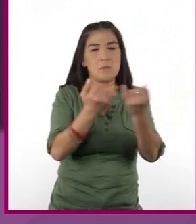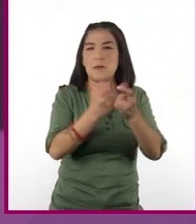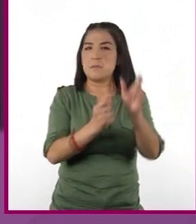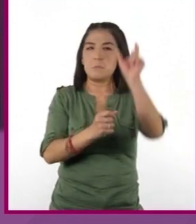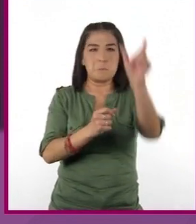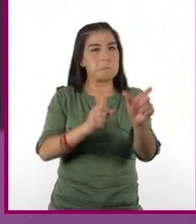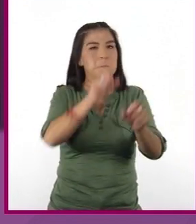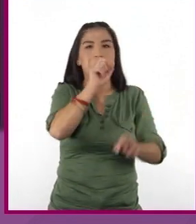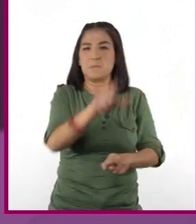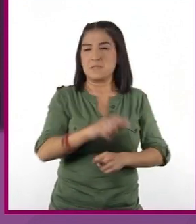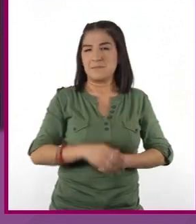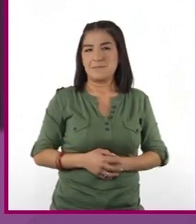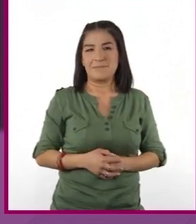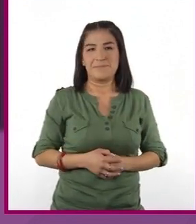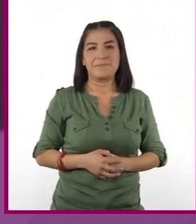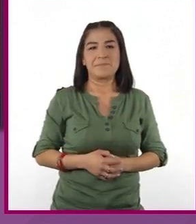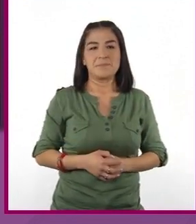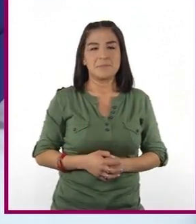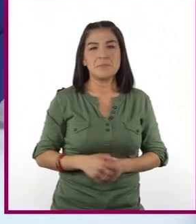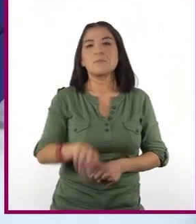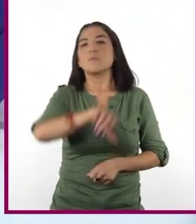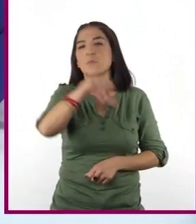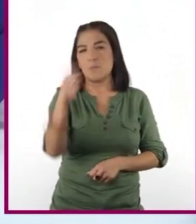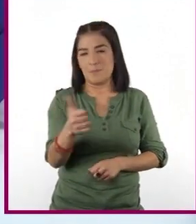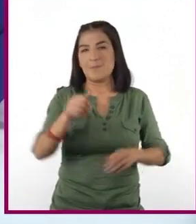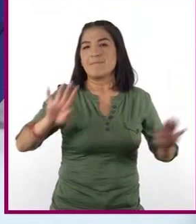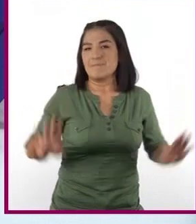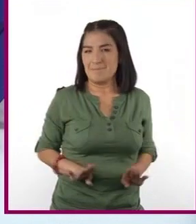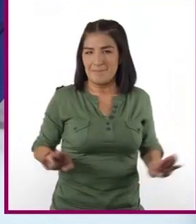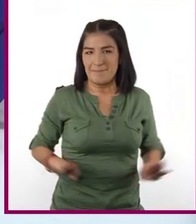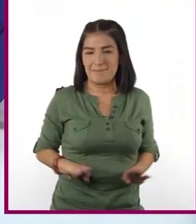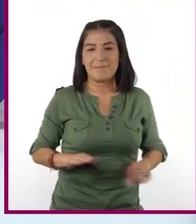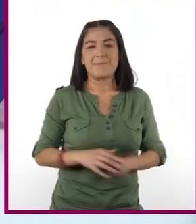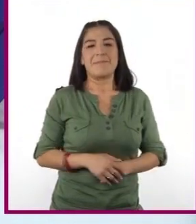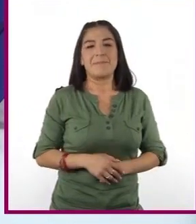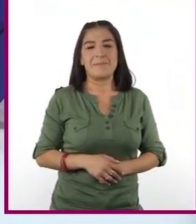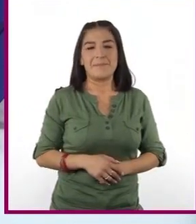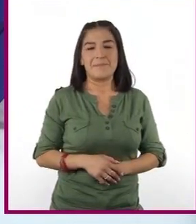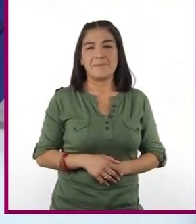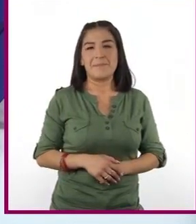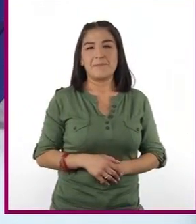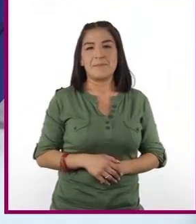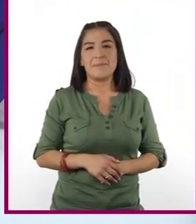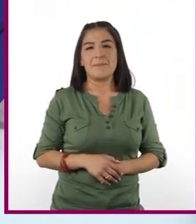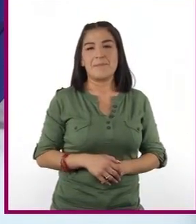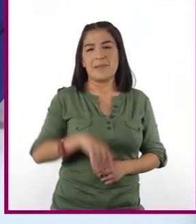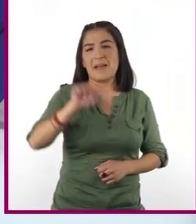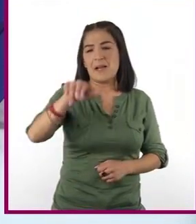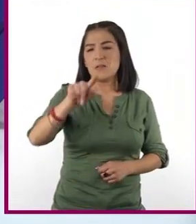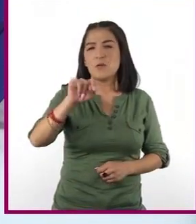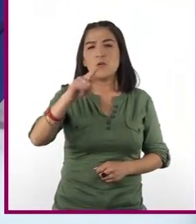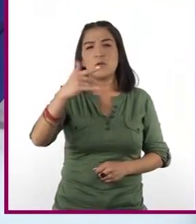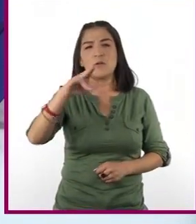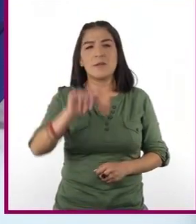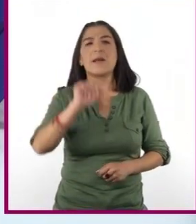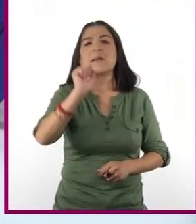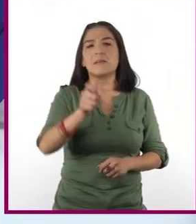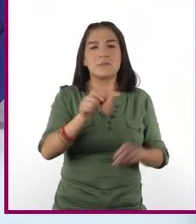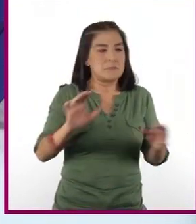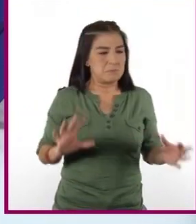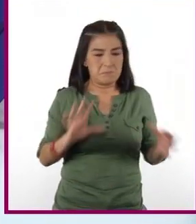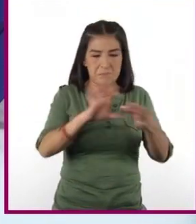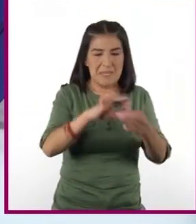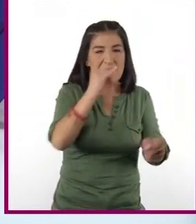en la portada. Veamos la siguiente característica, que es que una antología se alimenta de múltiples fuentes